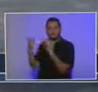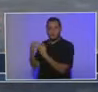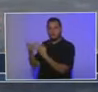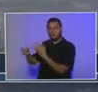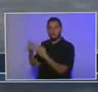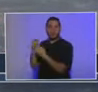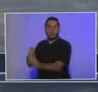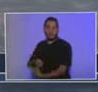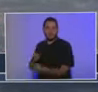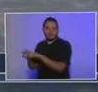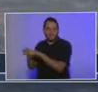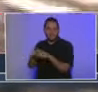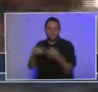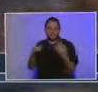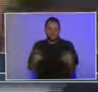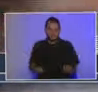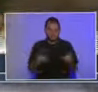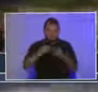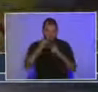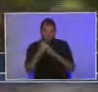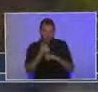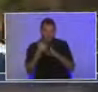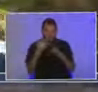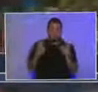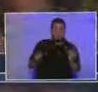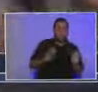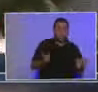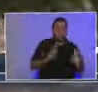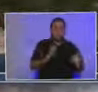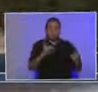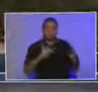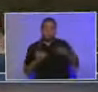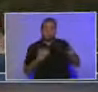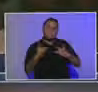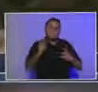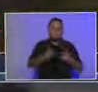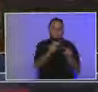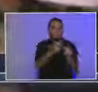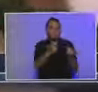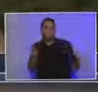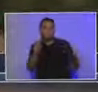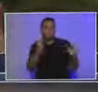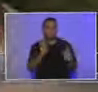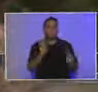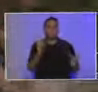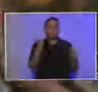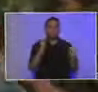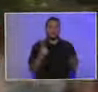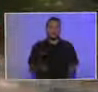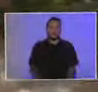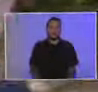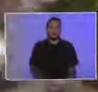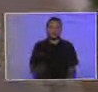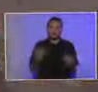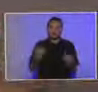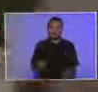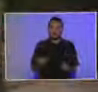esta situación y la urgencia de solucionar la situación en el Departamento del Trabajo, yo creo que el riesgo, estamos en un